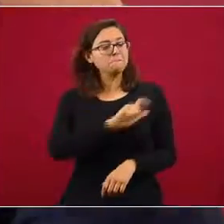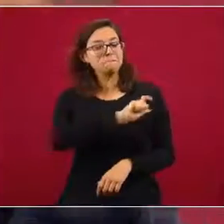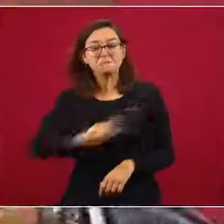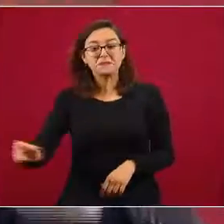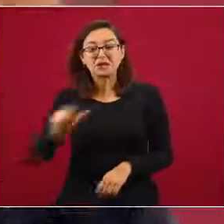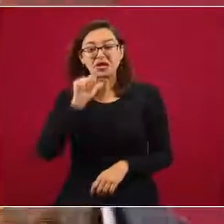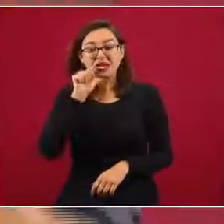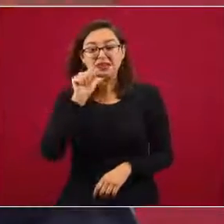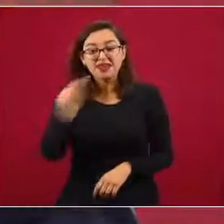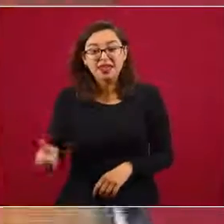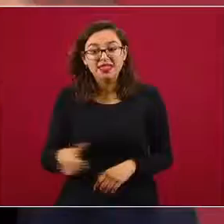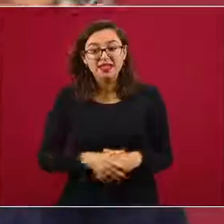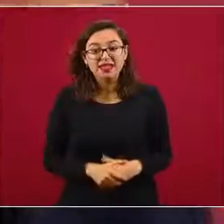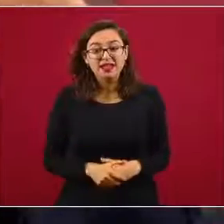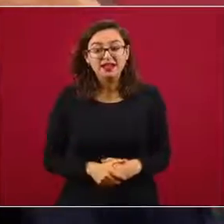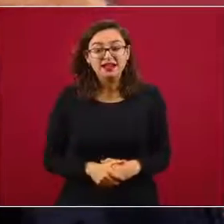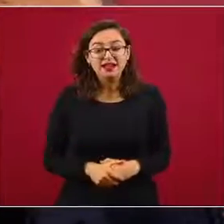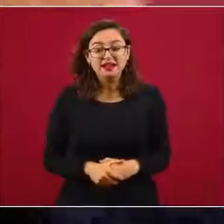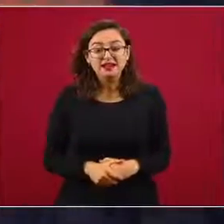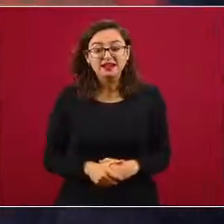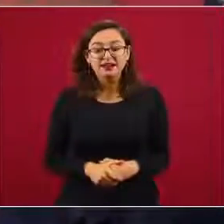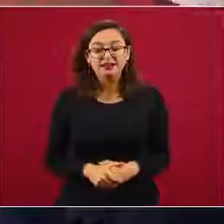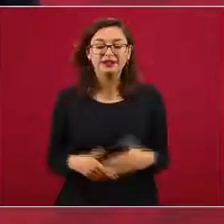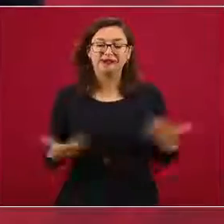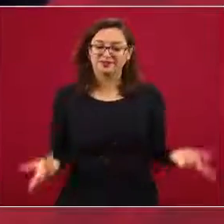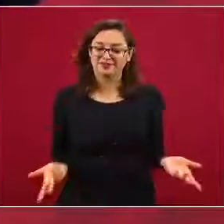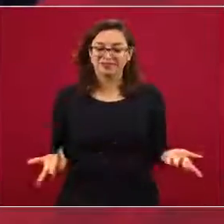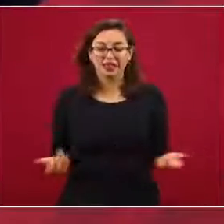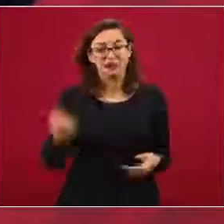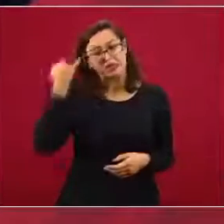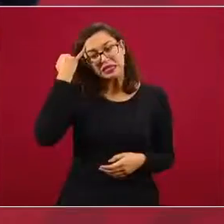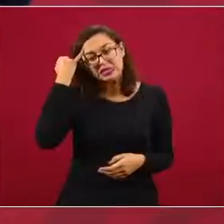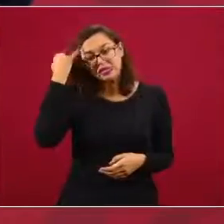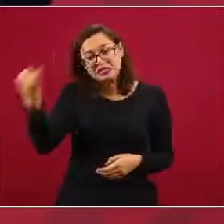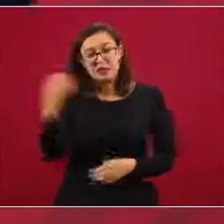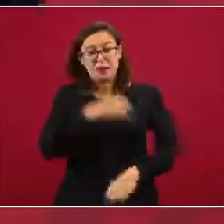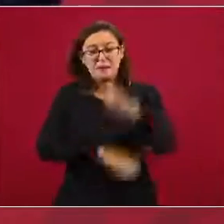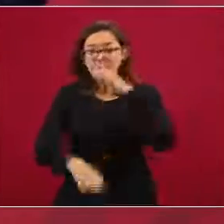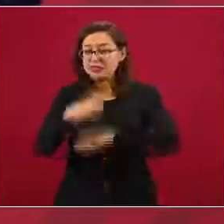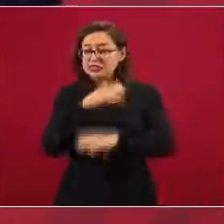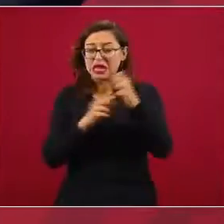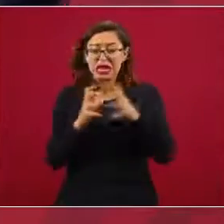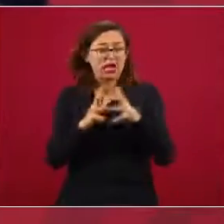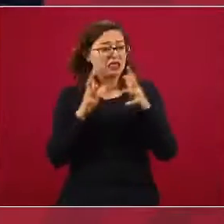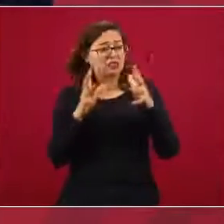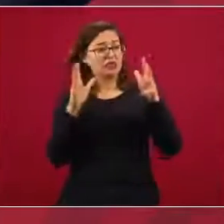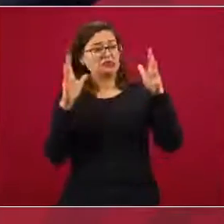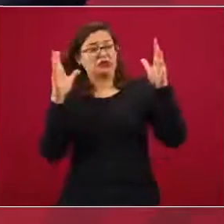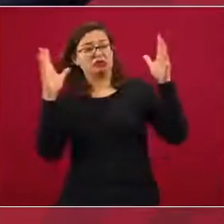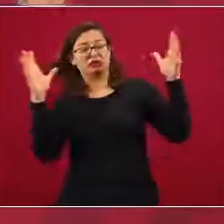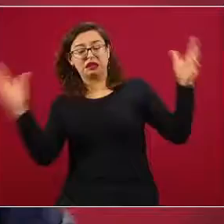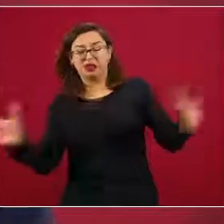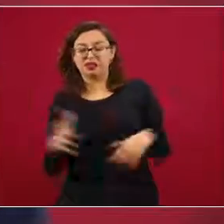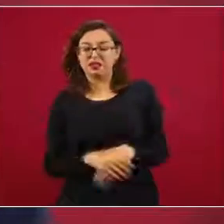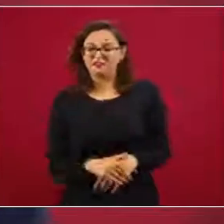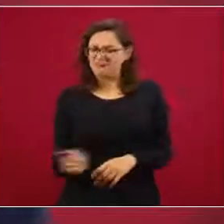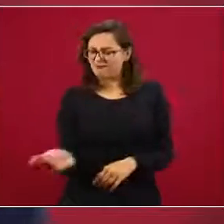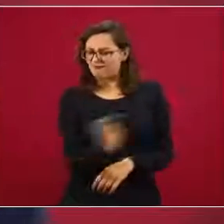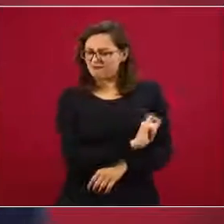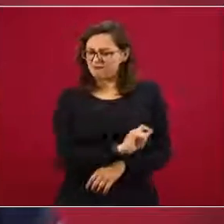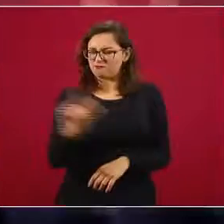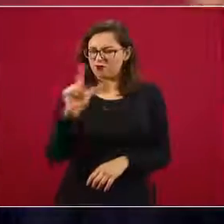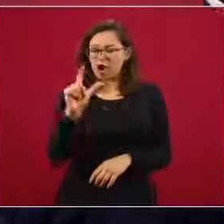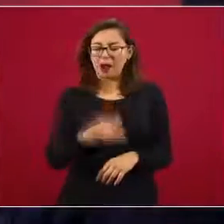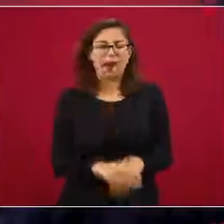Ah, se los voy a repetir. Imagínense una empresa grande, grande, grande, grande, famosa, famosa, famosa.